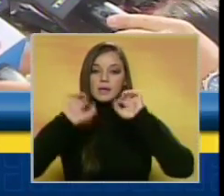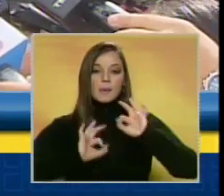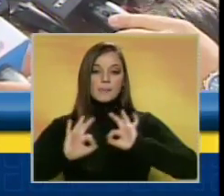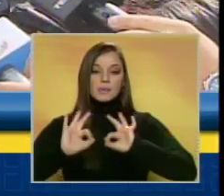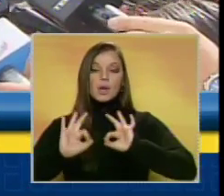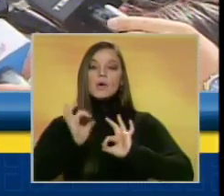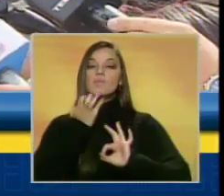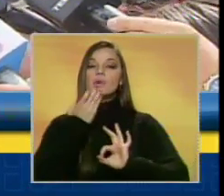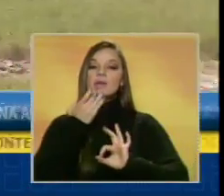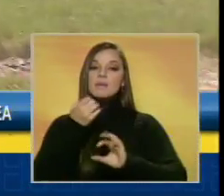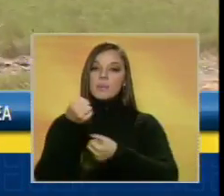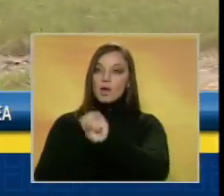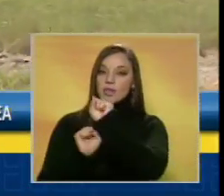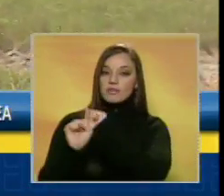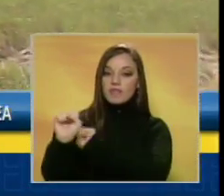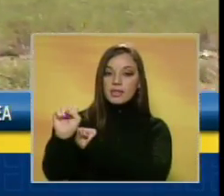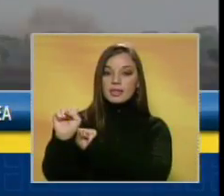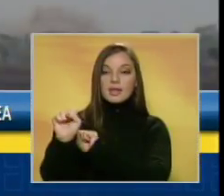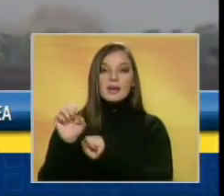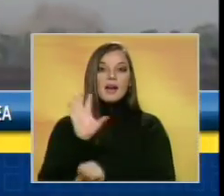la defensa integral de la nación.